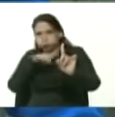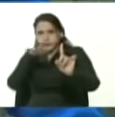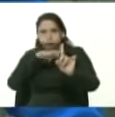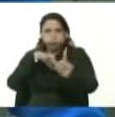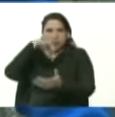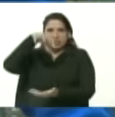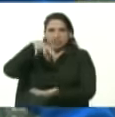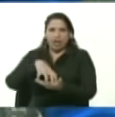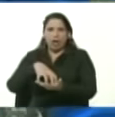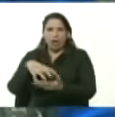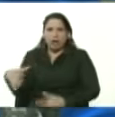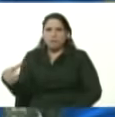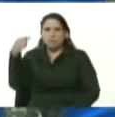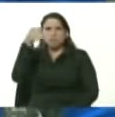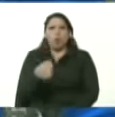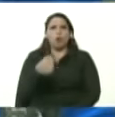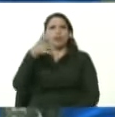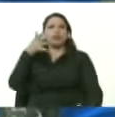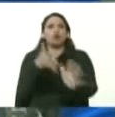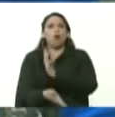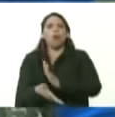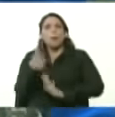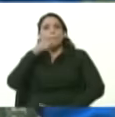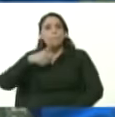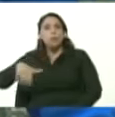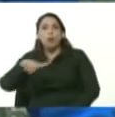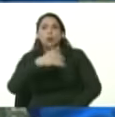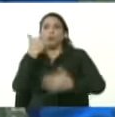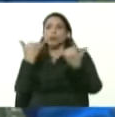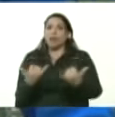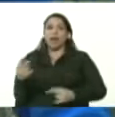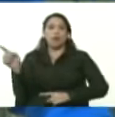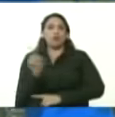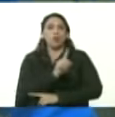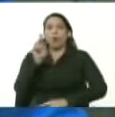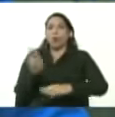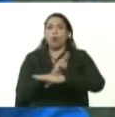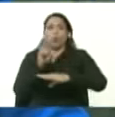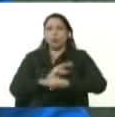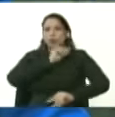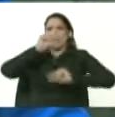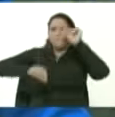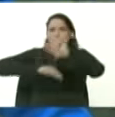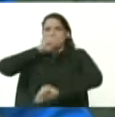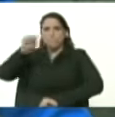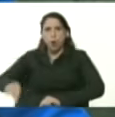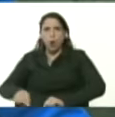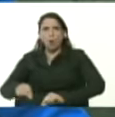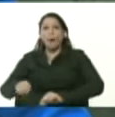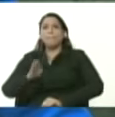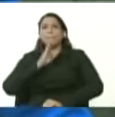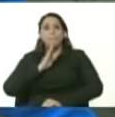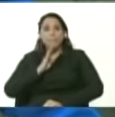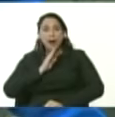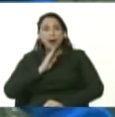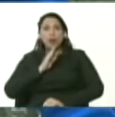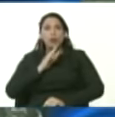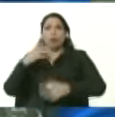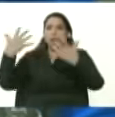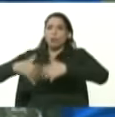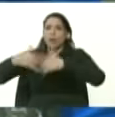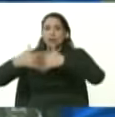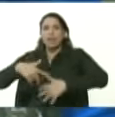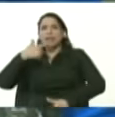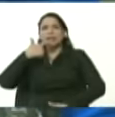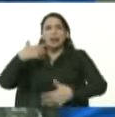que se impone sobre los pueblos y ya no utiliza bombas, sino bancos y compañías de seguros que están al alcance de